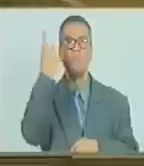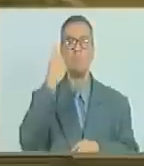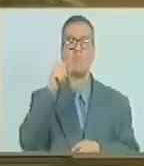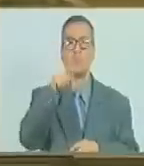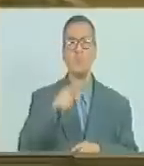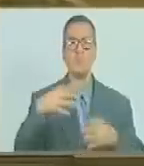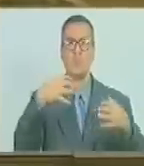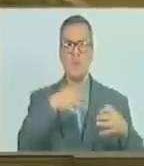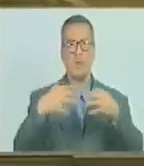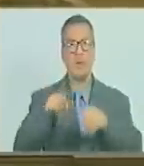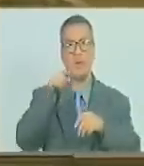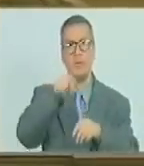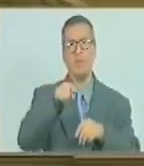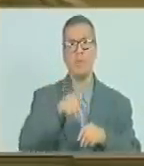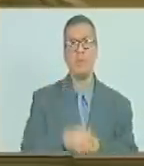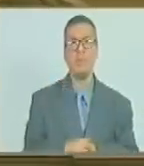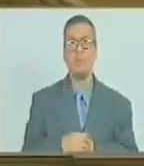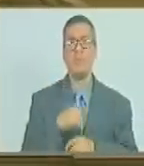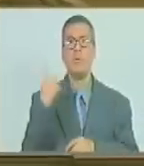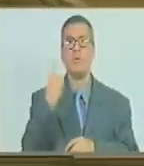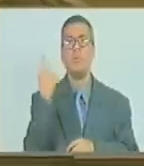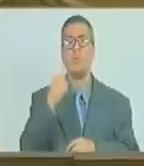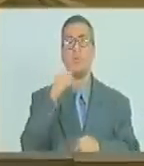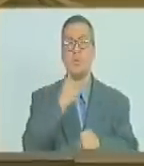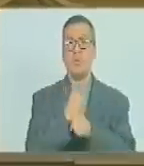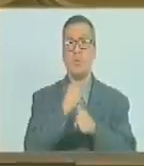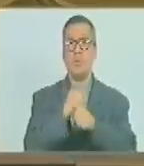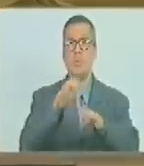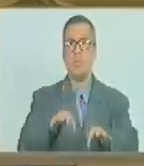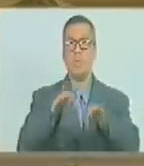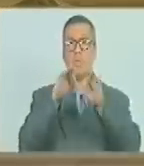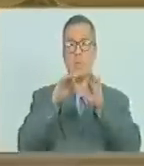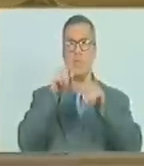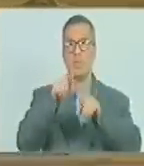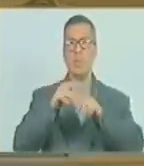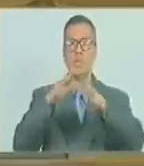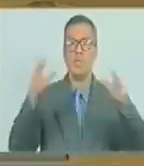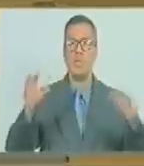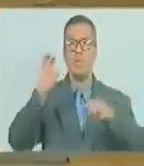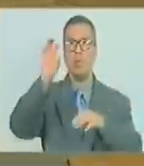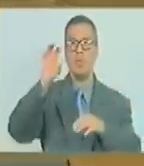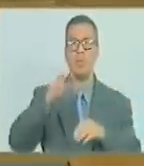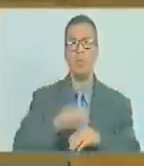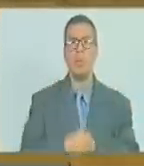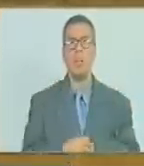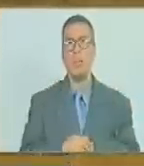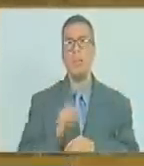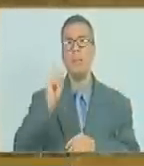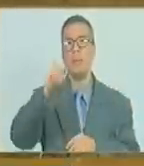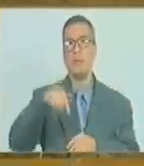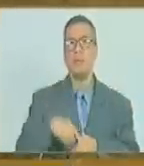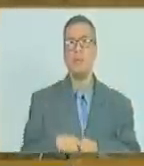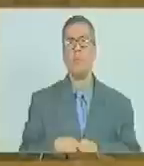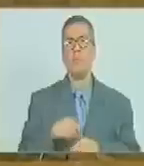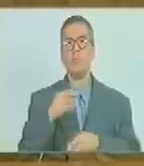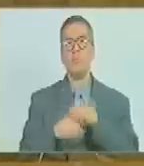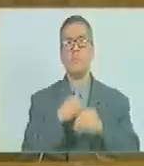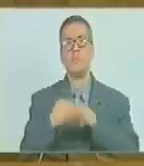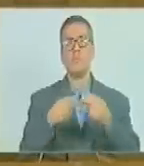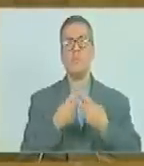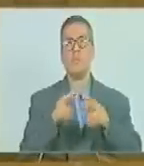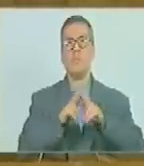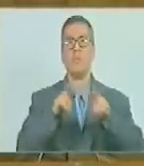cual combaten allí, no solamente en función de los intereses de esa gran nación, sino también en función de la